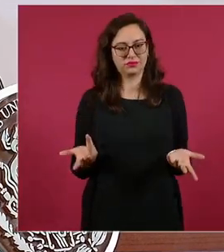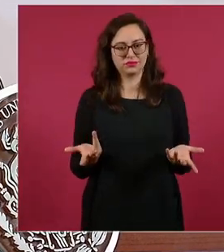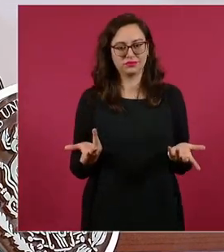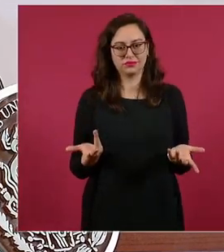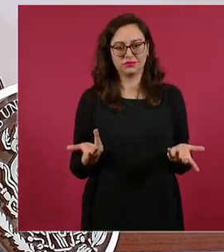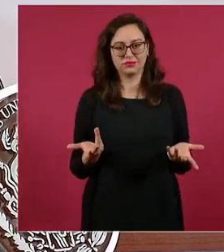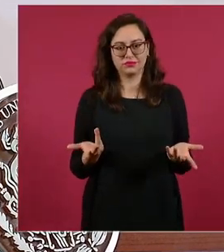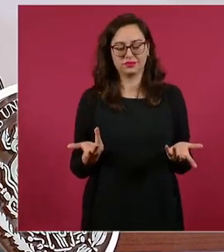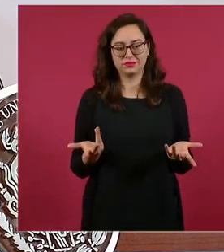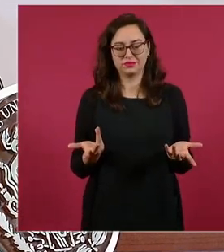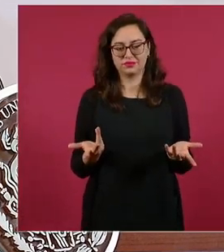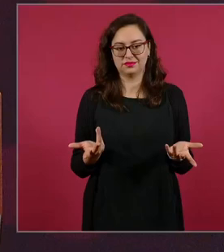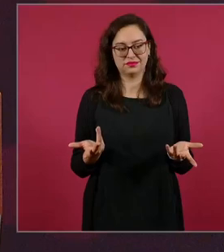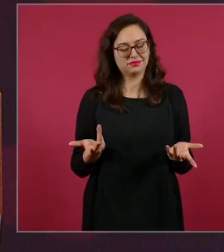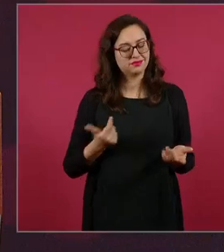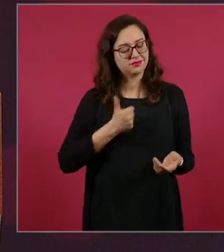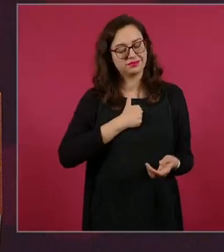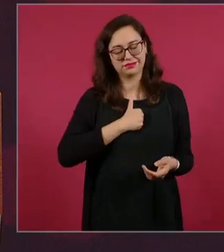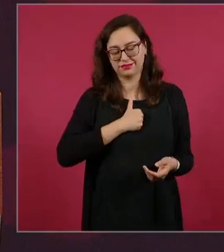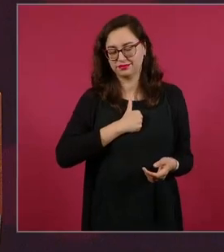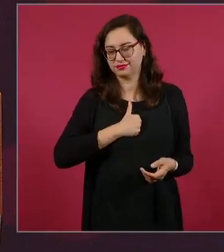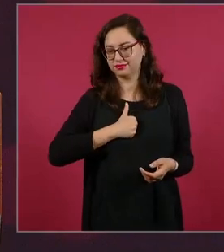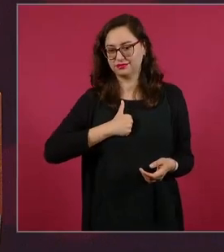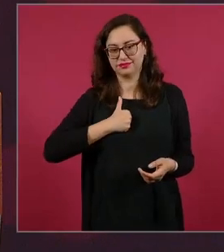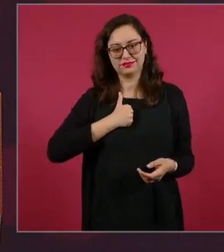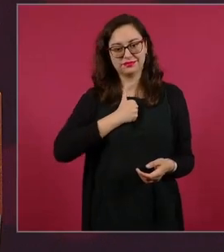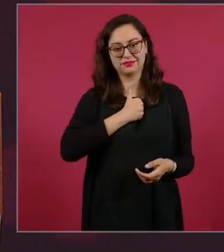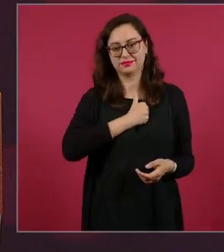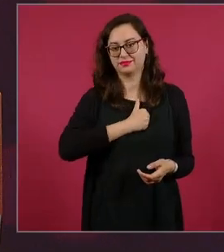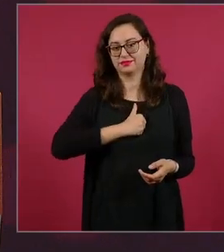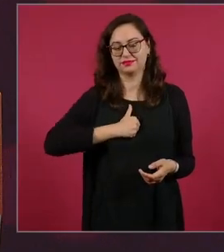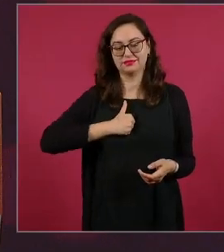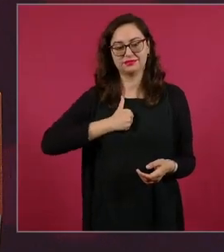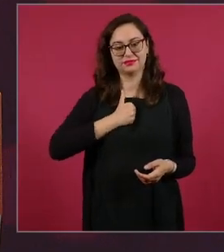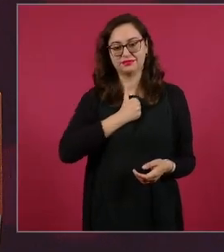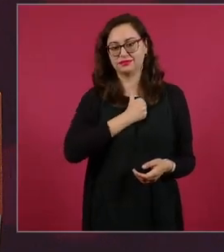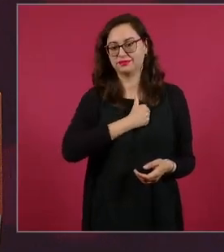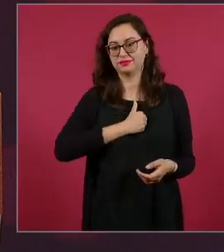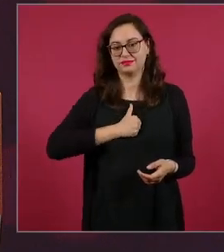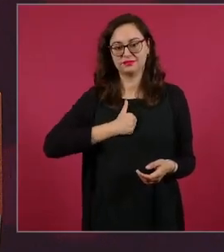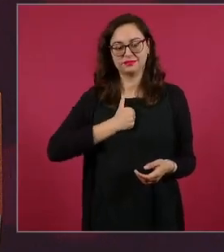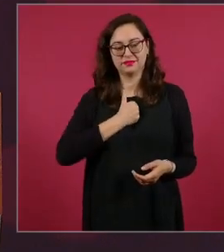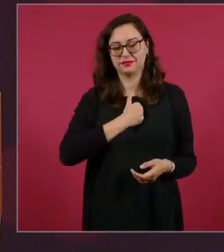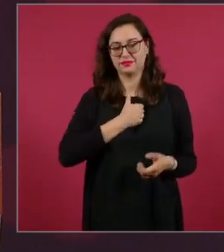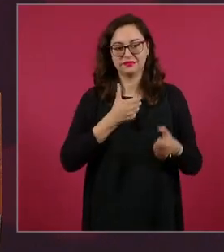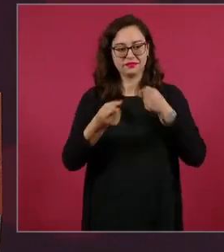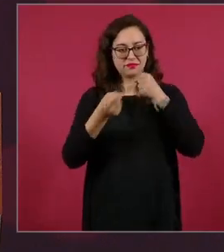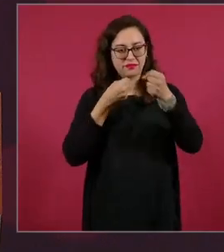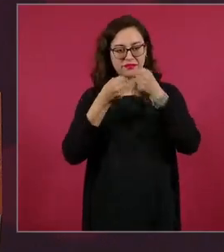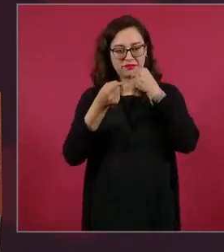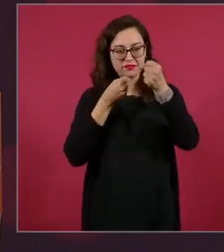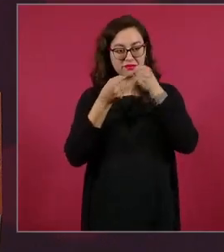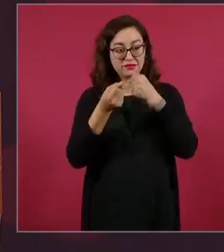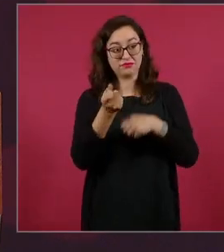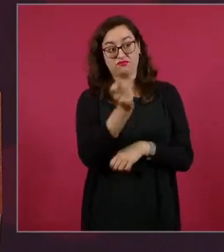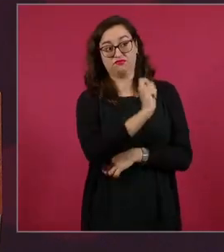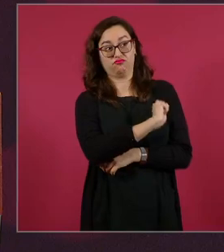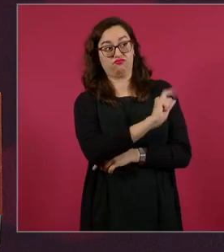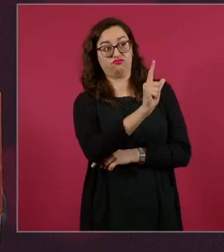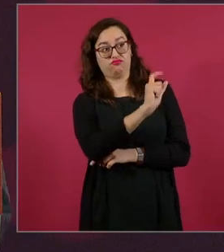Y Lamentable Pues De Prensa Famosa